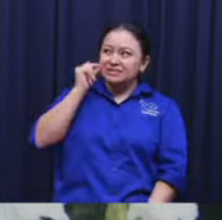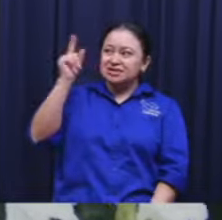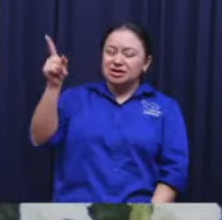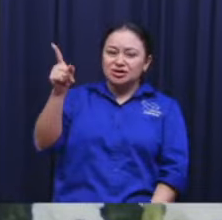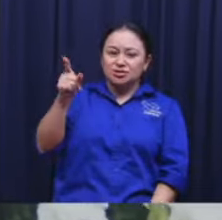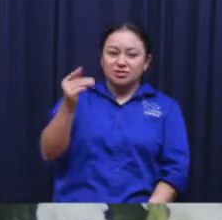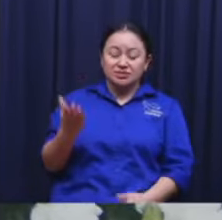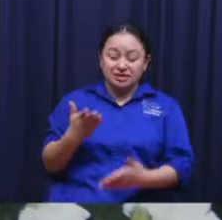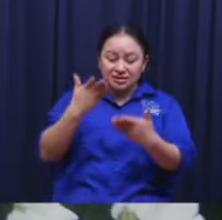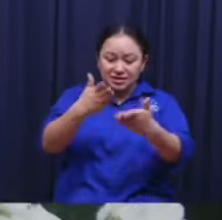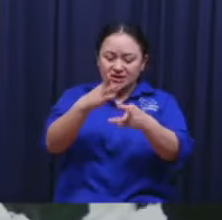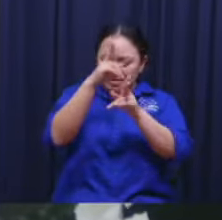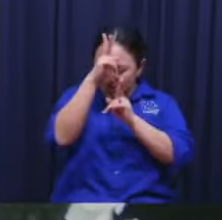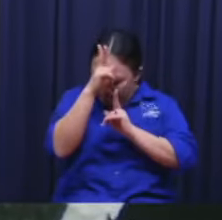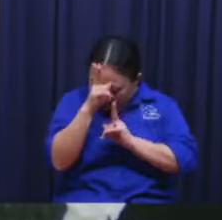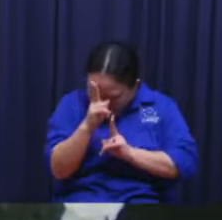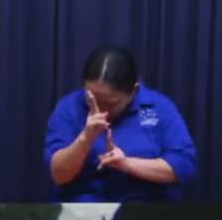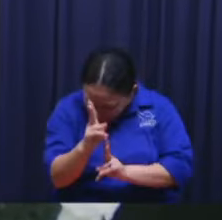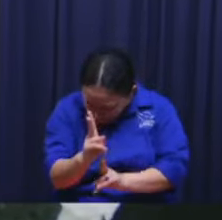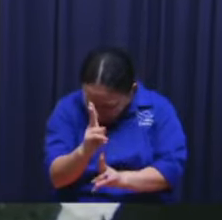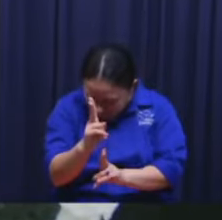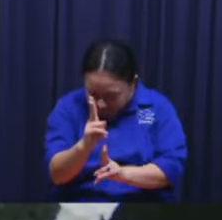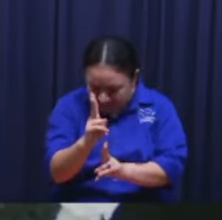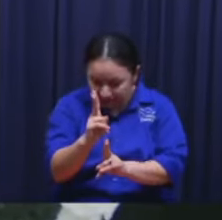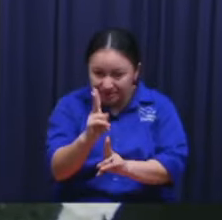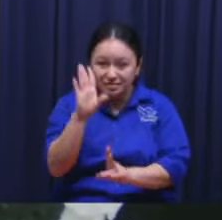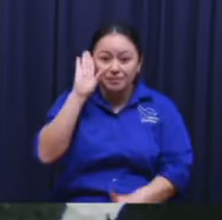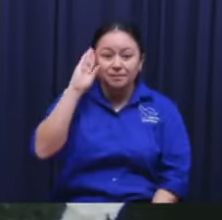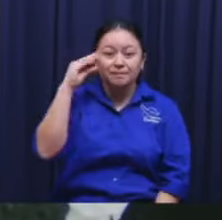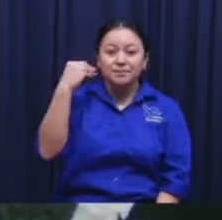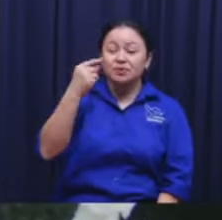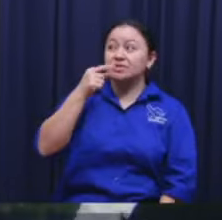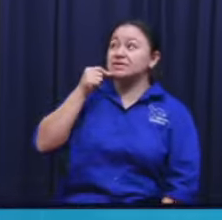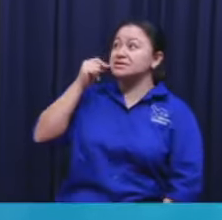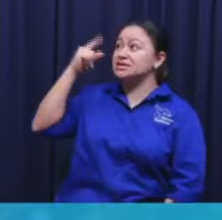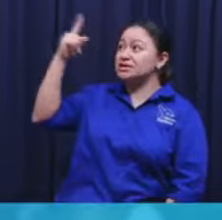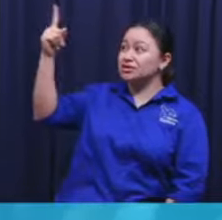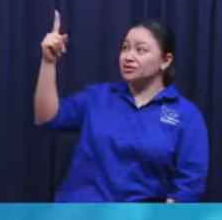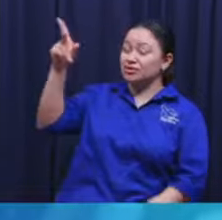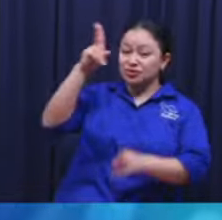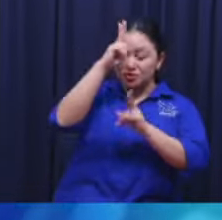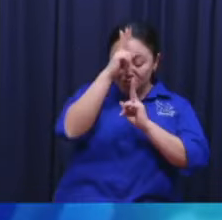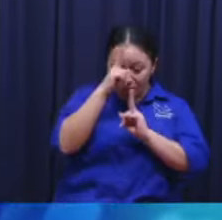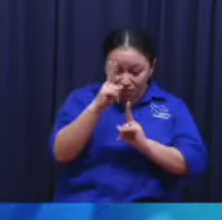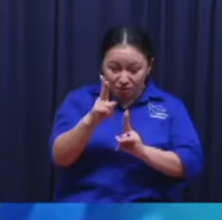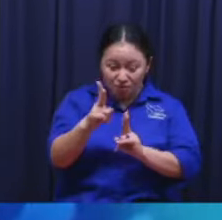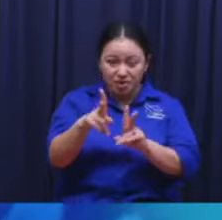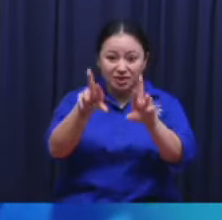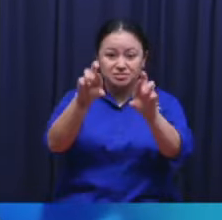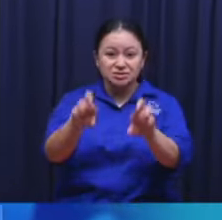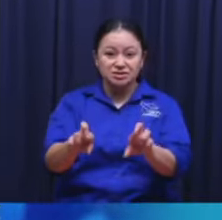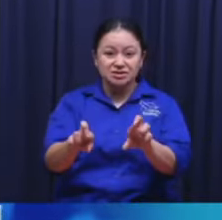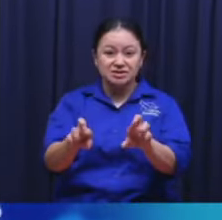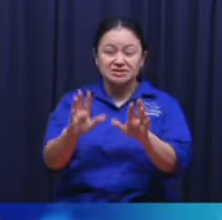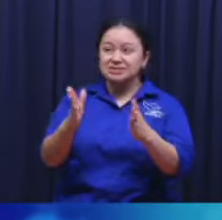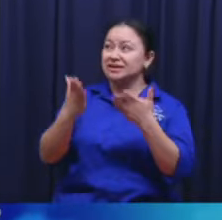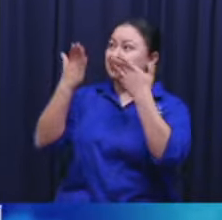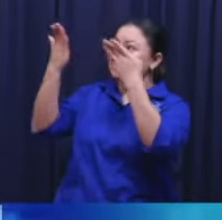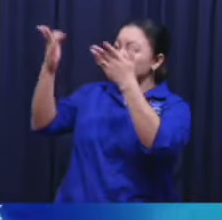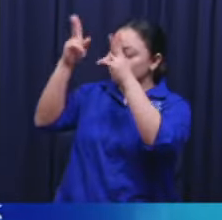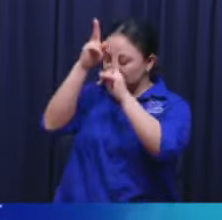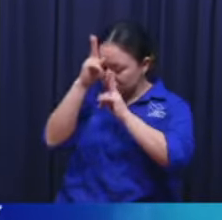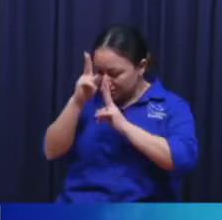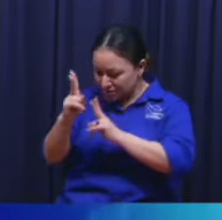Él dijo que Él honra a los que le honran. Él lo prometió, así que síguelo